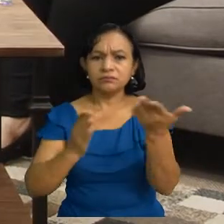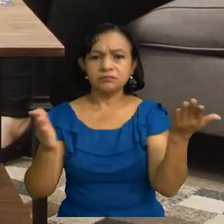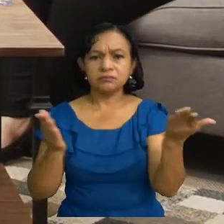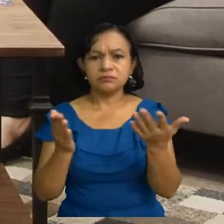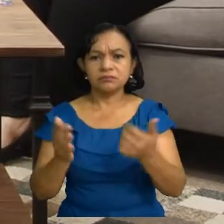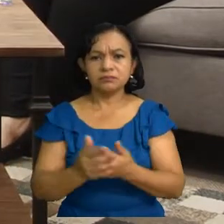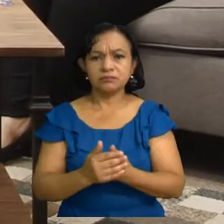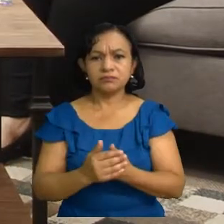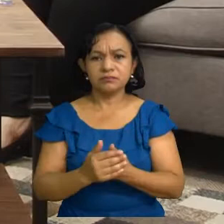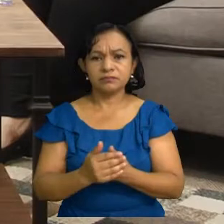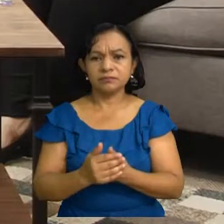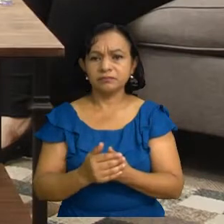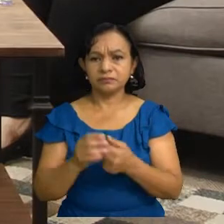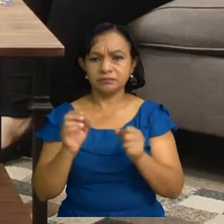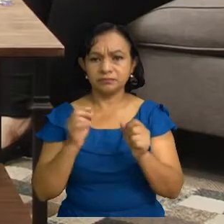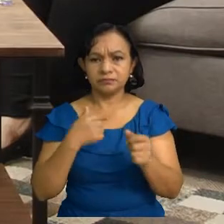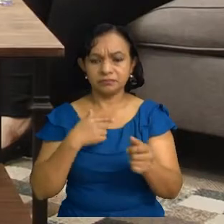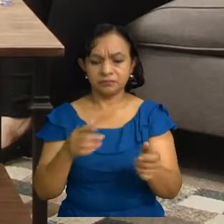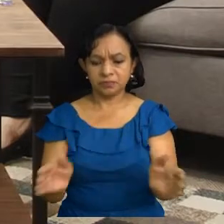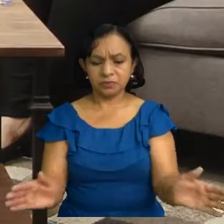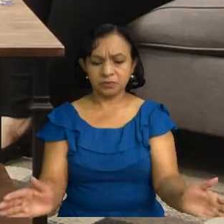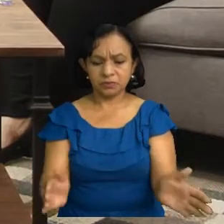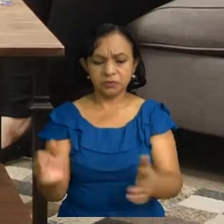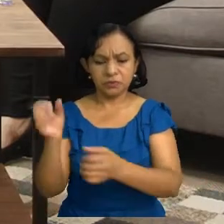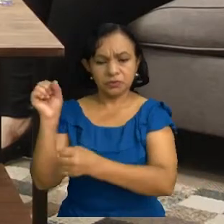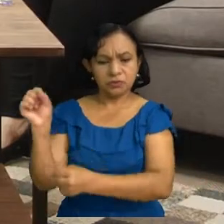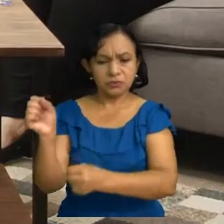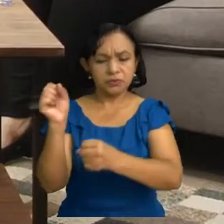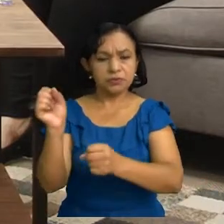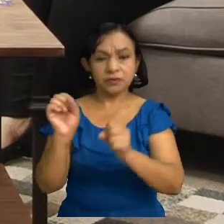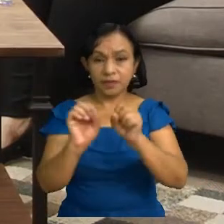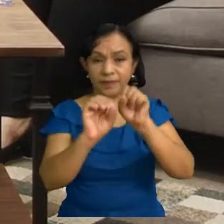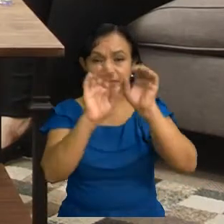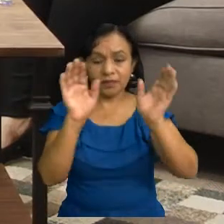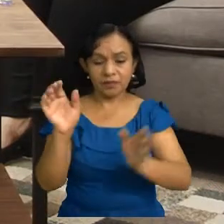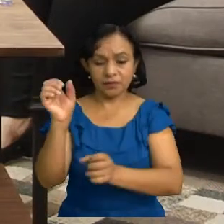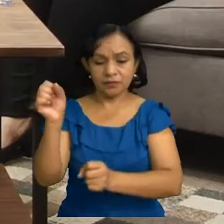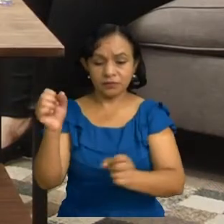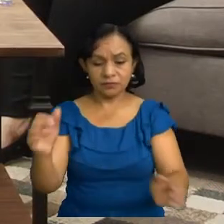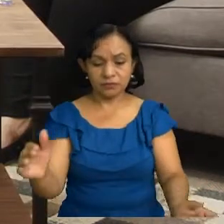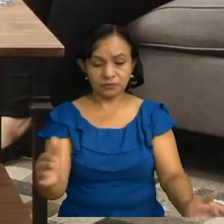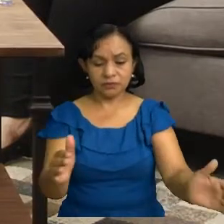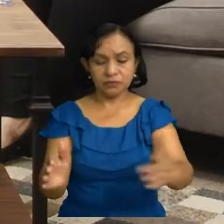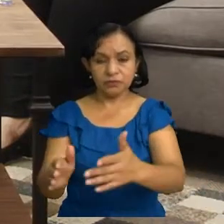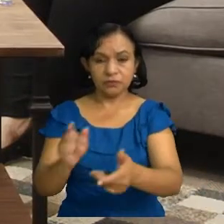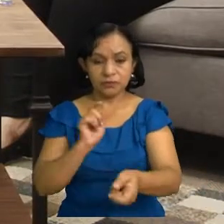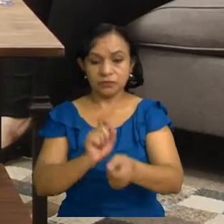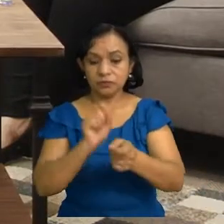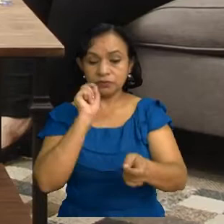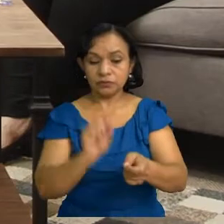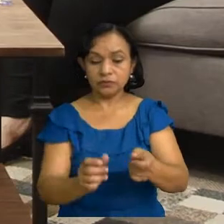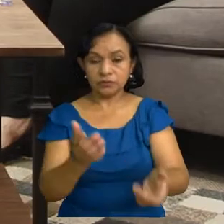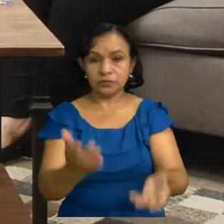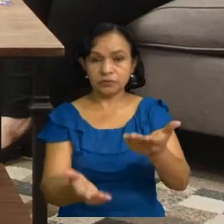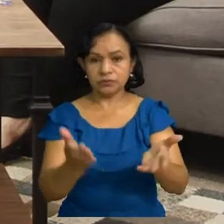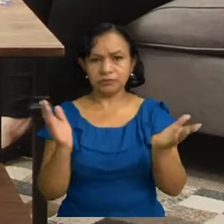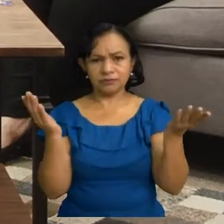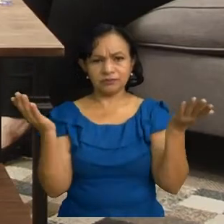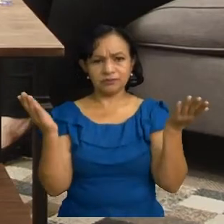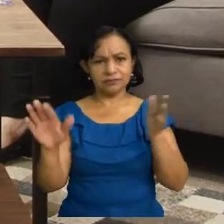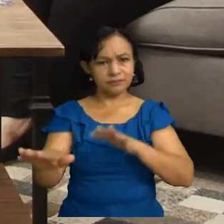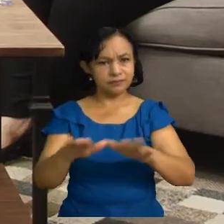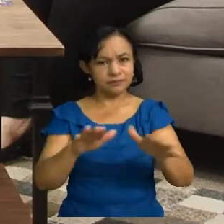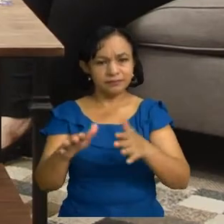yo puedo estar quemando la basura que barro en la mañana y yo no puedo decir que es un punto de calor o un incendio me